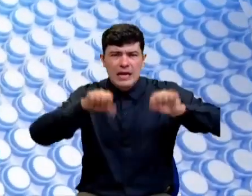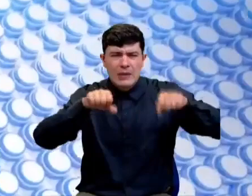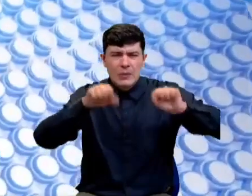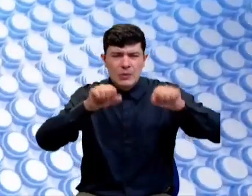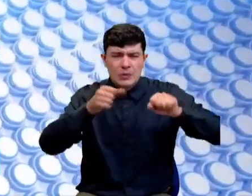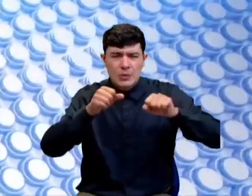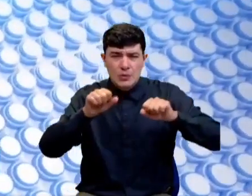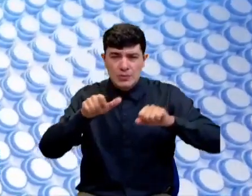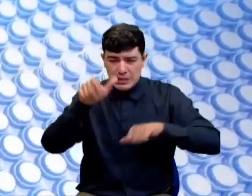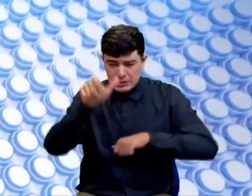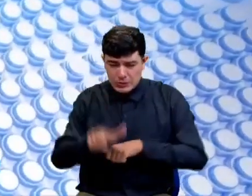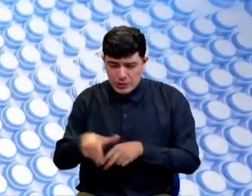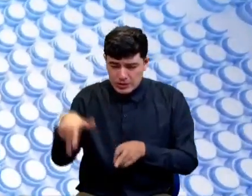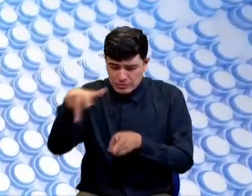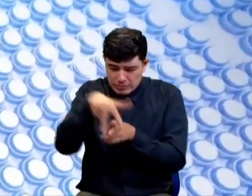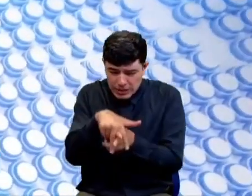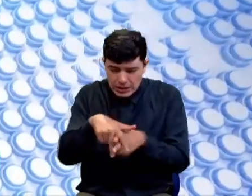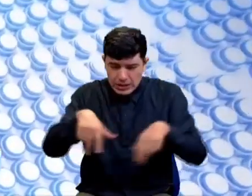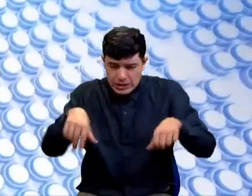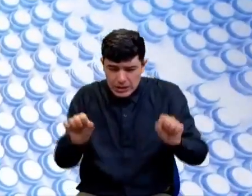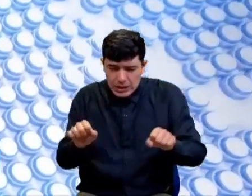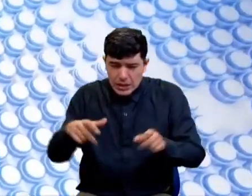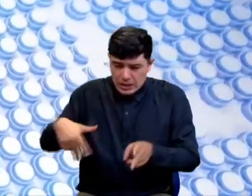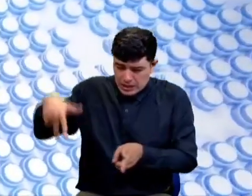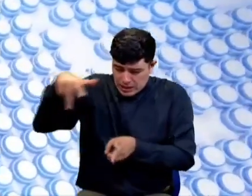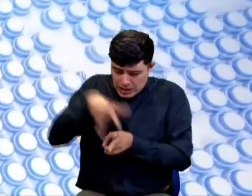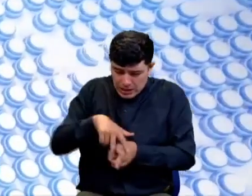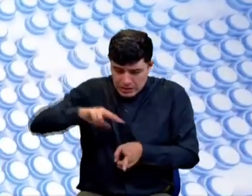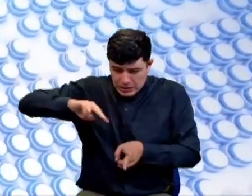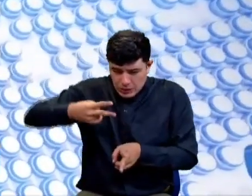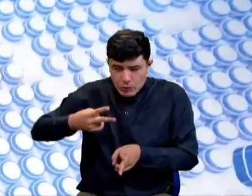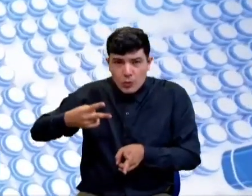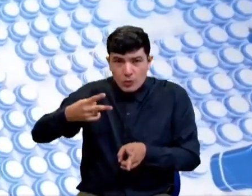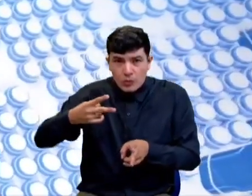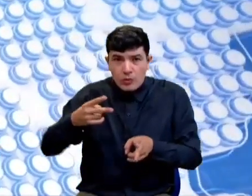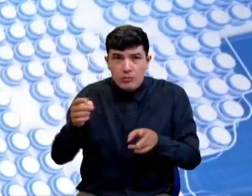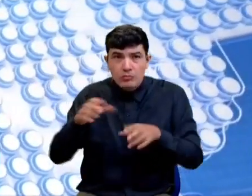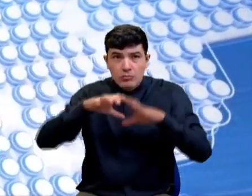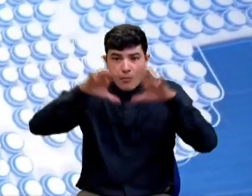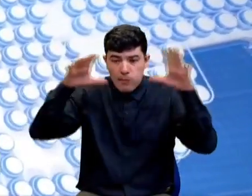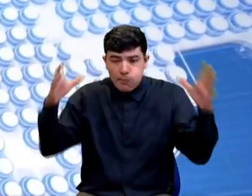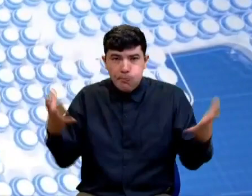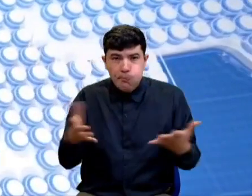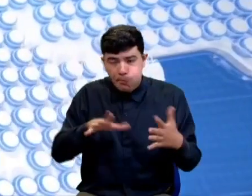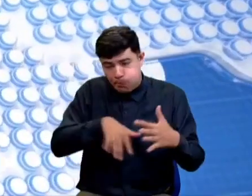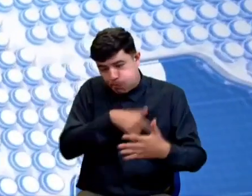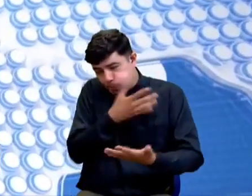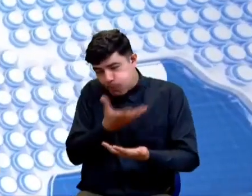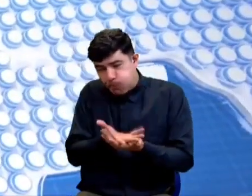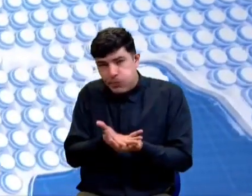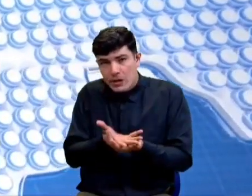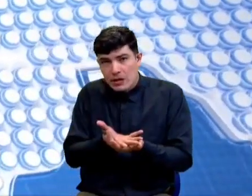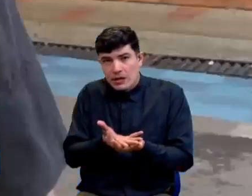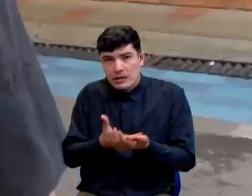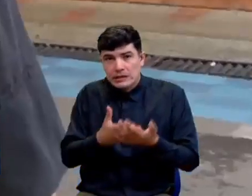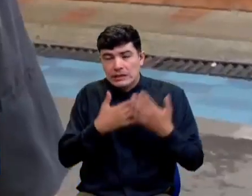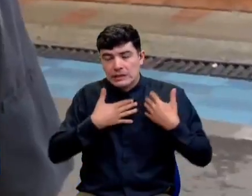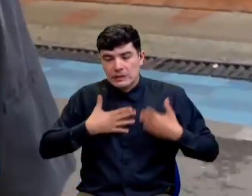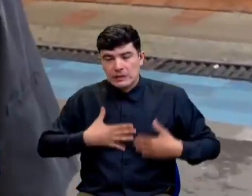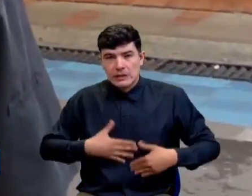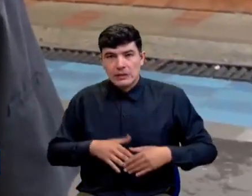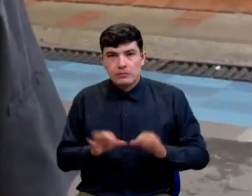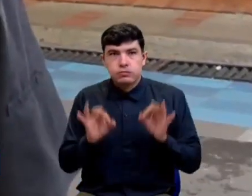el conductor y el pasajero de ella quedaron atrapados debajo de las llantas del automotor, sufriendo heridas considerables.